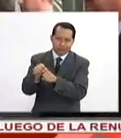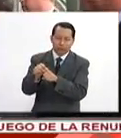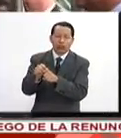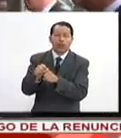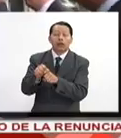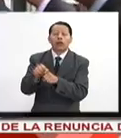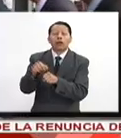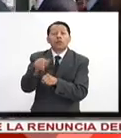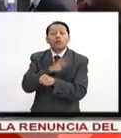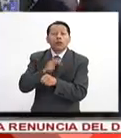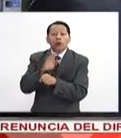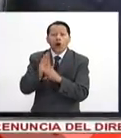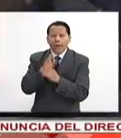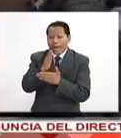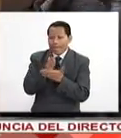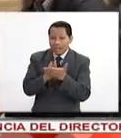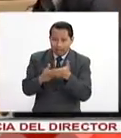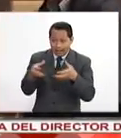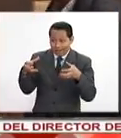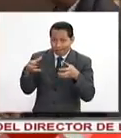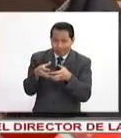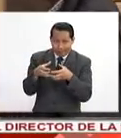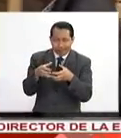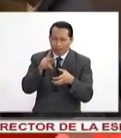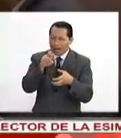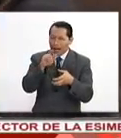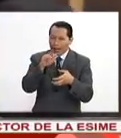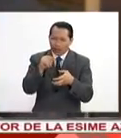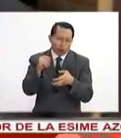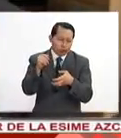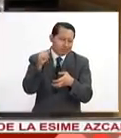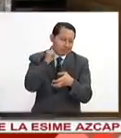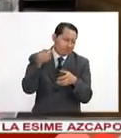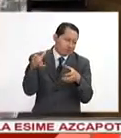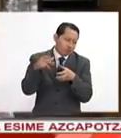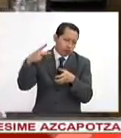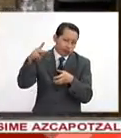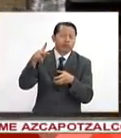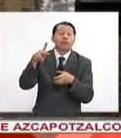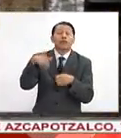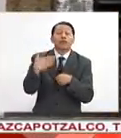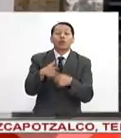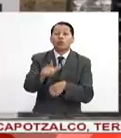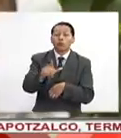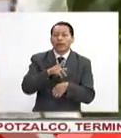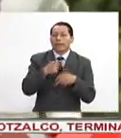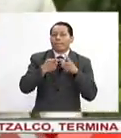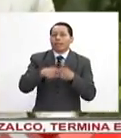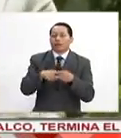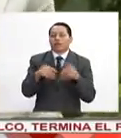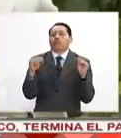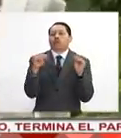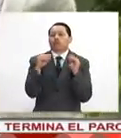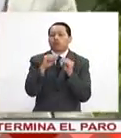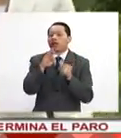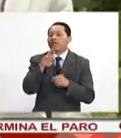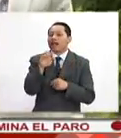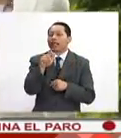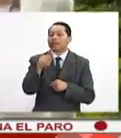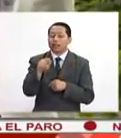barrera de la mitad del Parlamento y conseguir la mayoría. Ahora, el lunes se confirmó que van a empezar las negociaciones de Brexit.